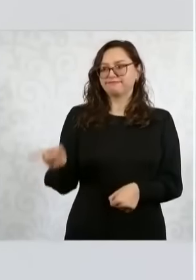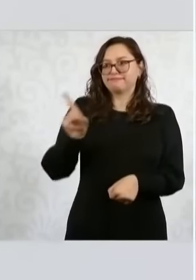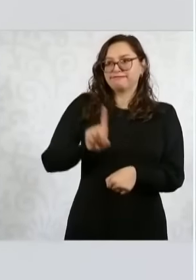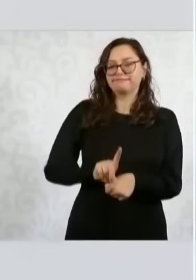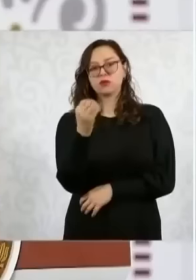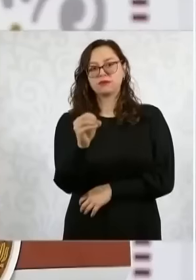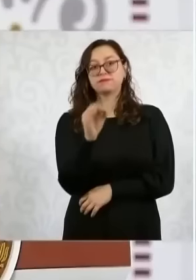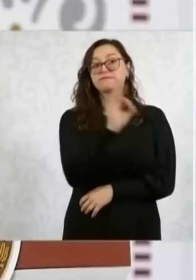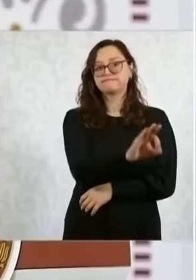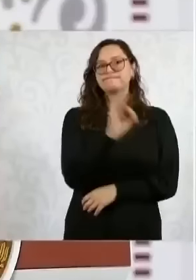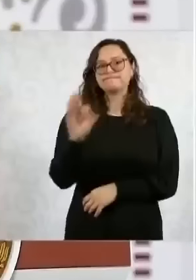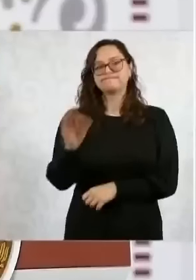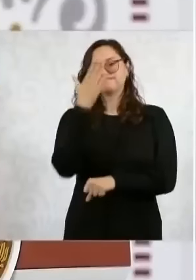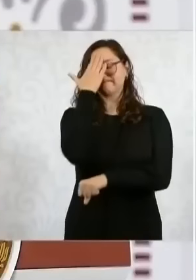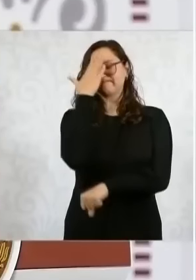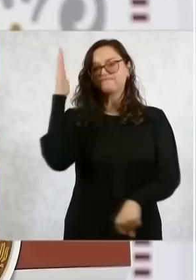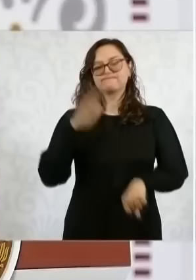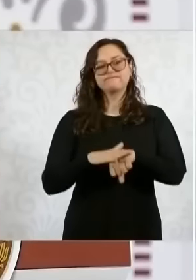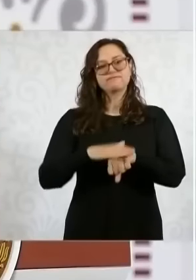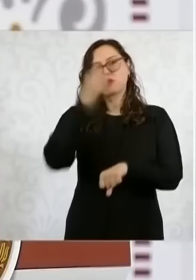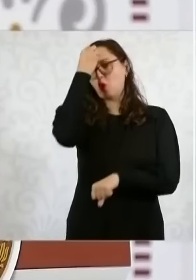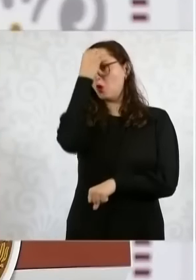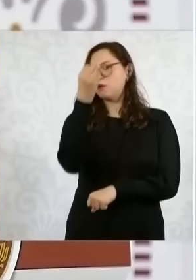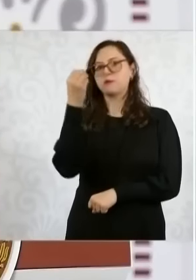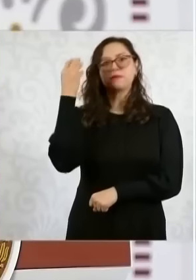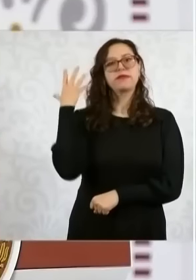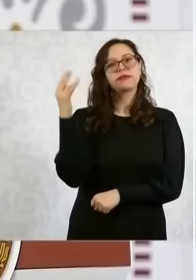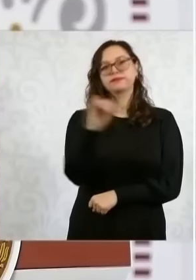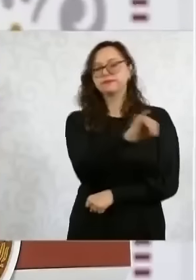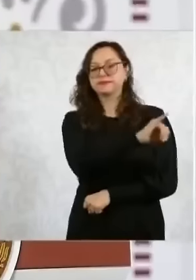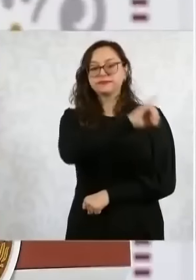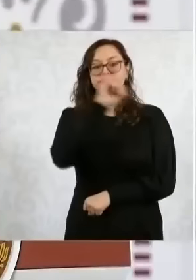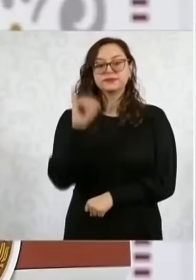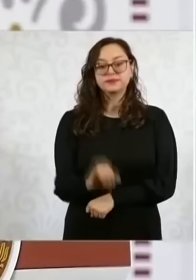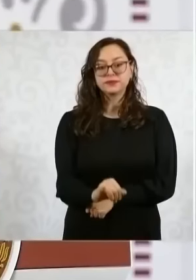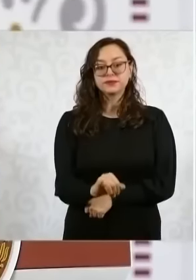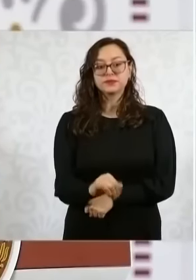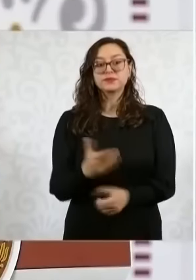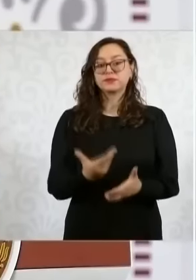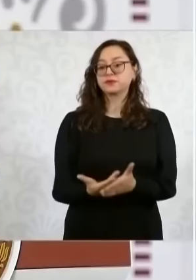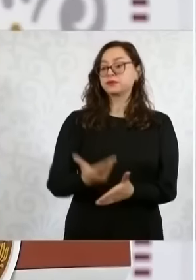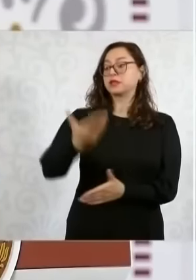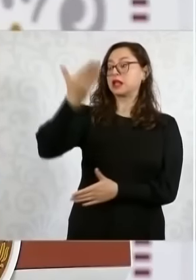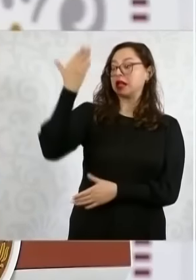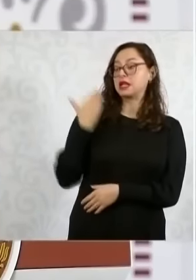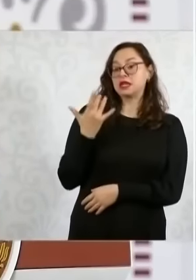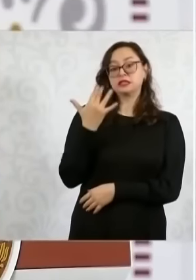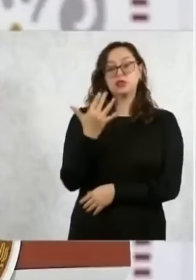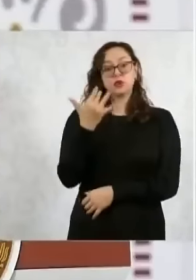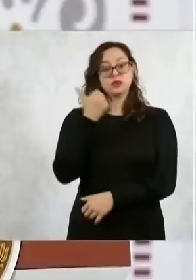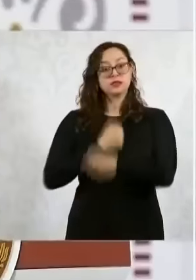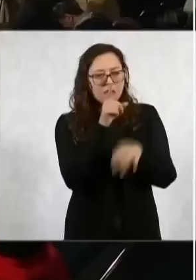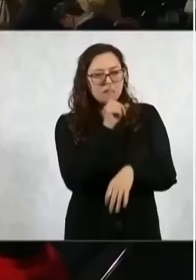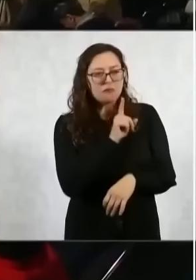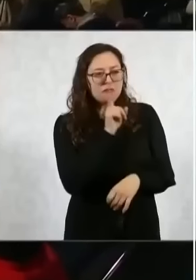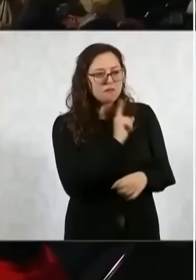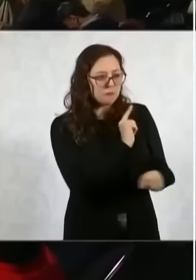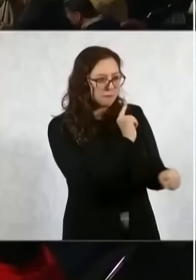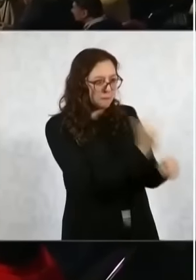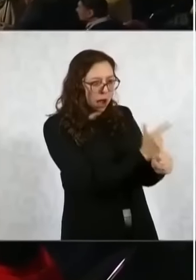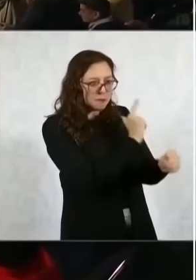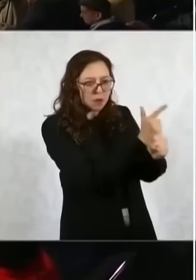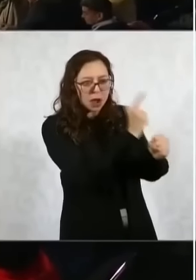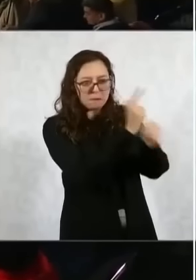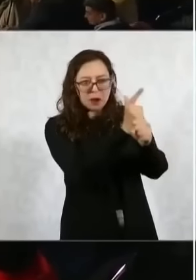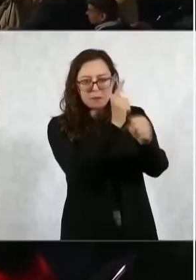500 periodistas quienes estábamos muy atentos a sus primeras palabras. Y lo primero que dijo fue hacer una conmemoración a este